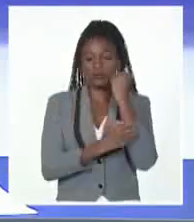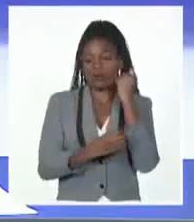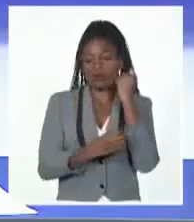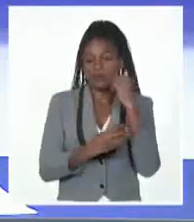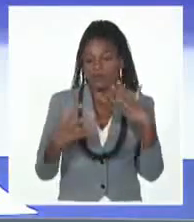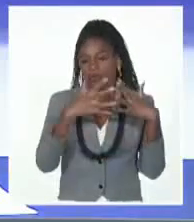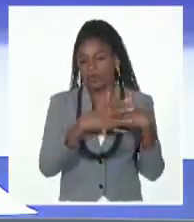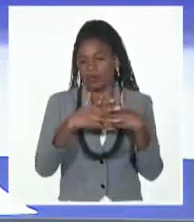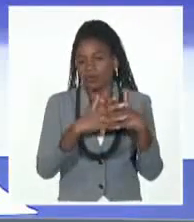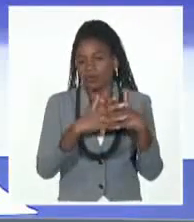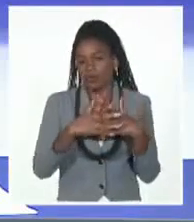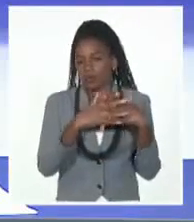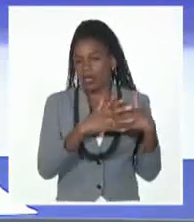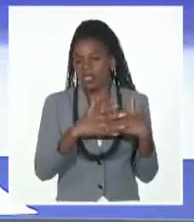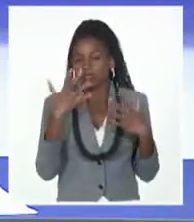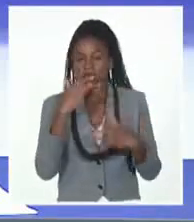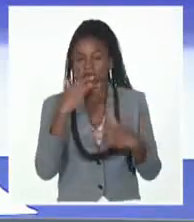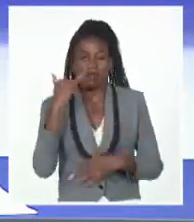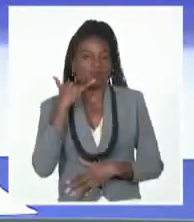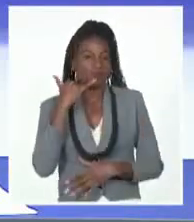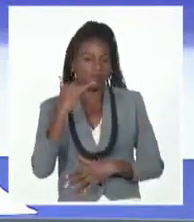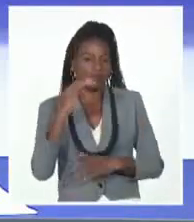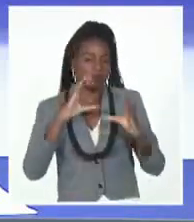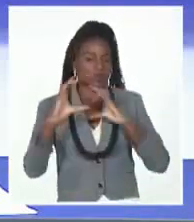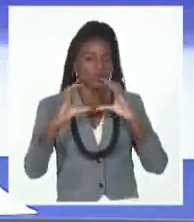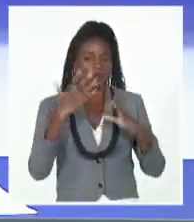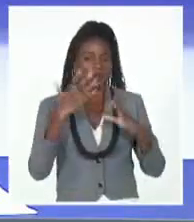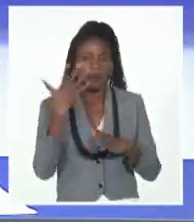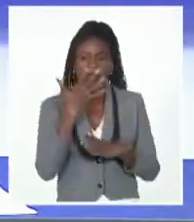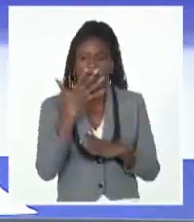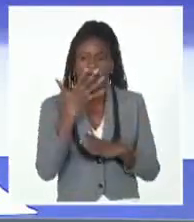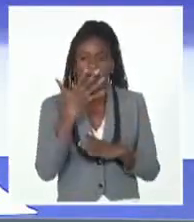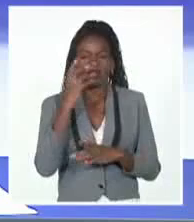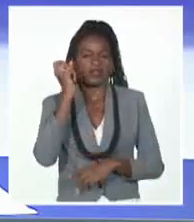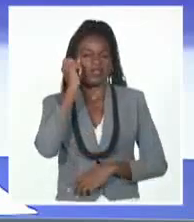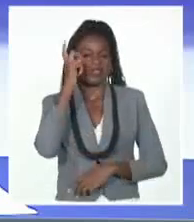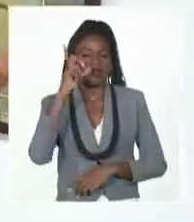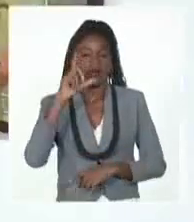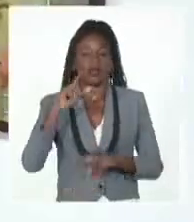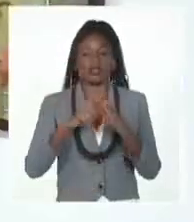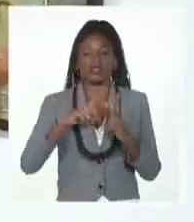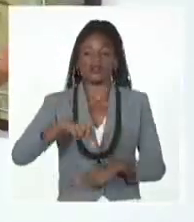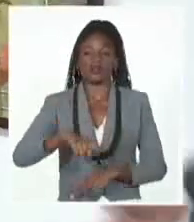los campos de la comunicación y el enfrentamiento a la subversión ideológica y cultural.